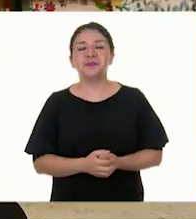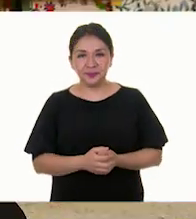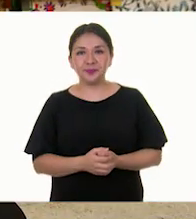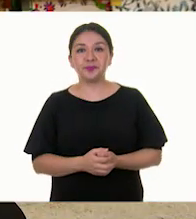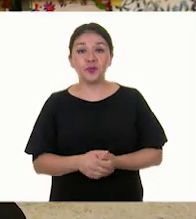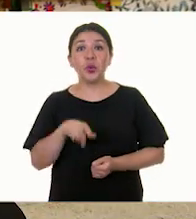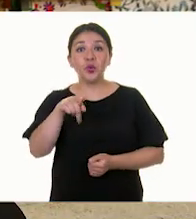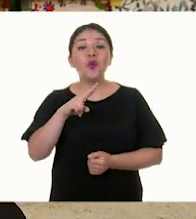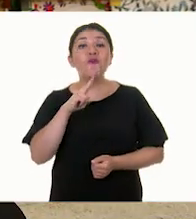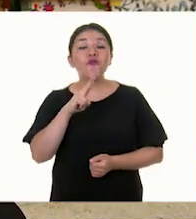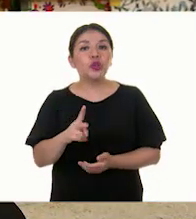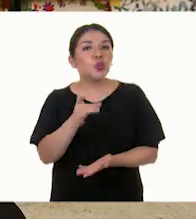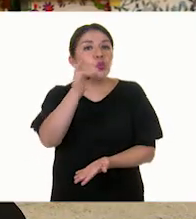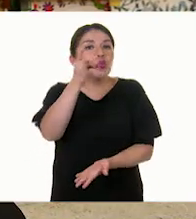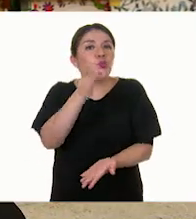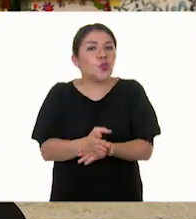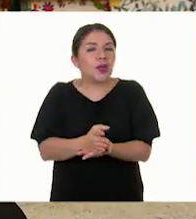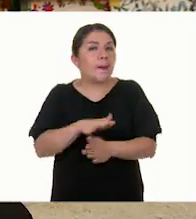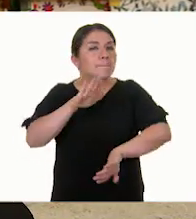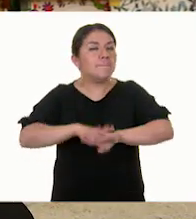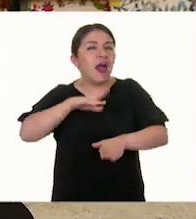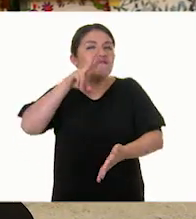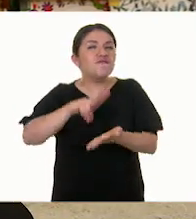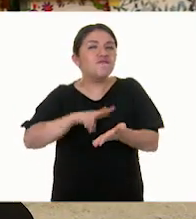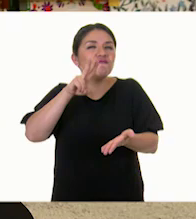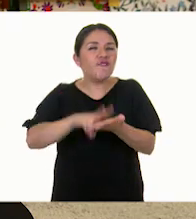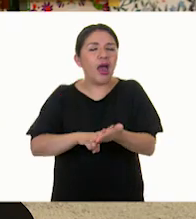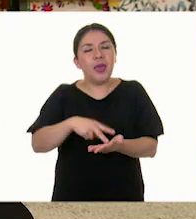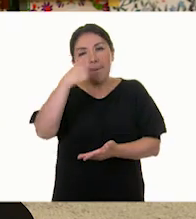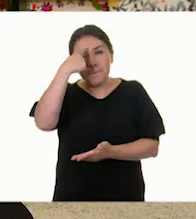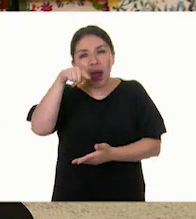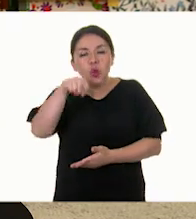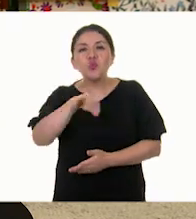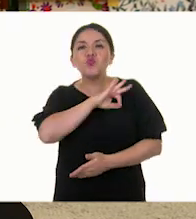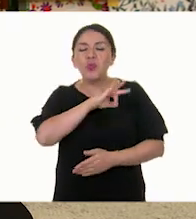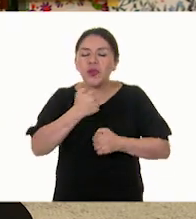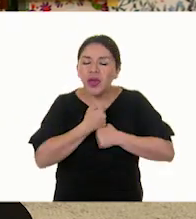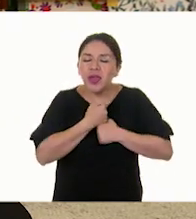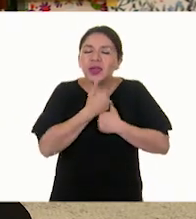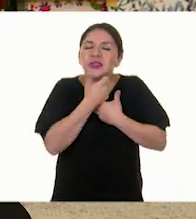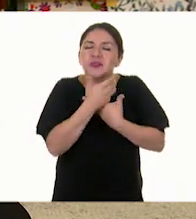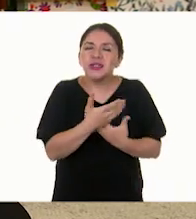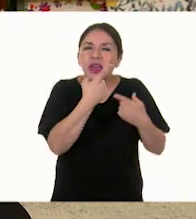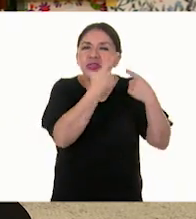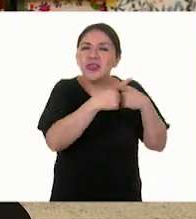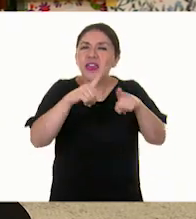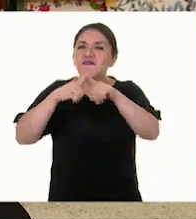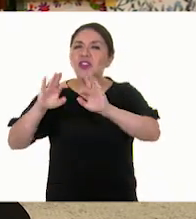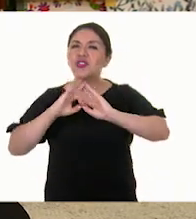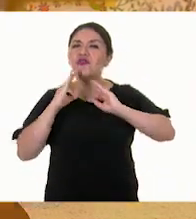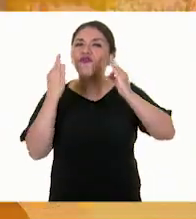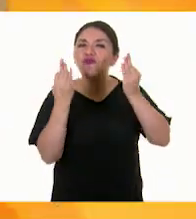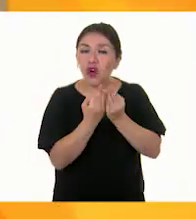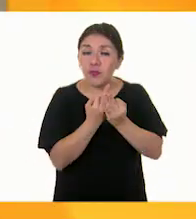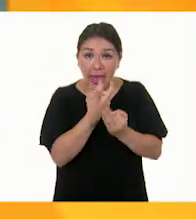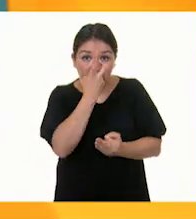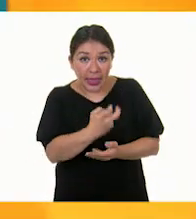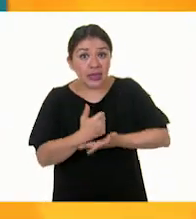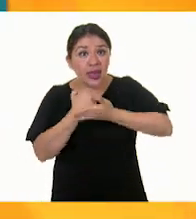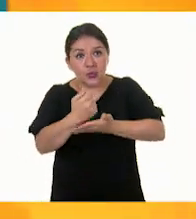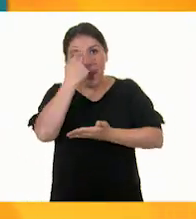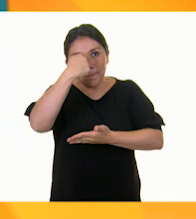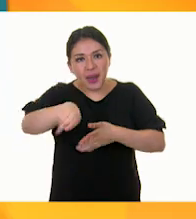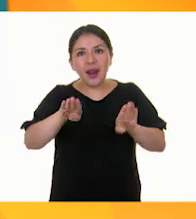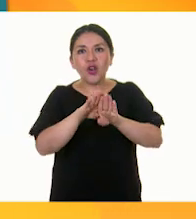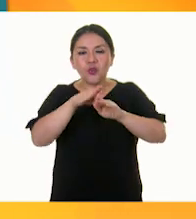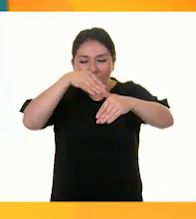Nuestra voz es única. Es un valioso instrumento que nos permite expresarnos de diferentes maneras y con ella